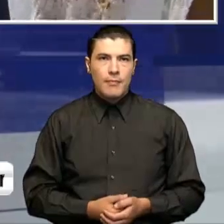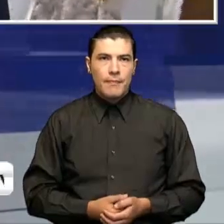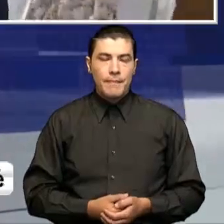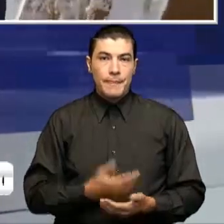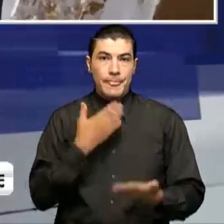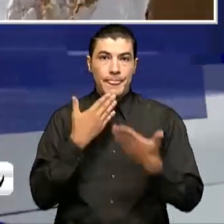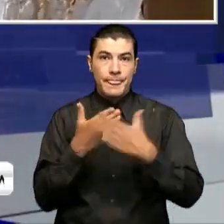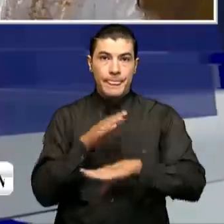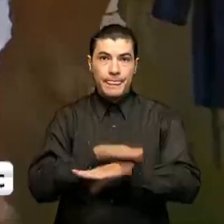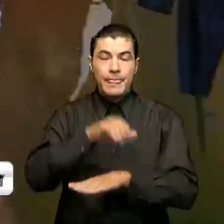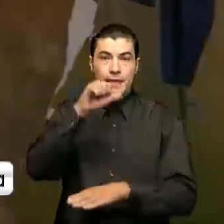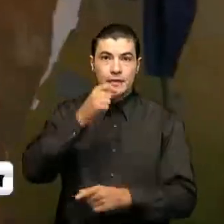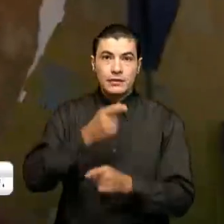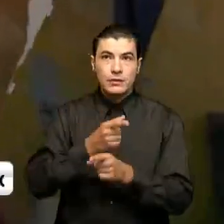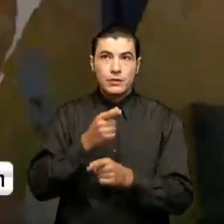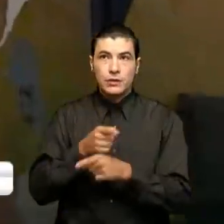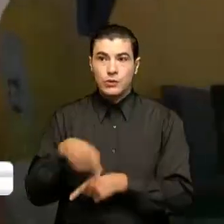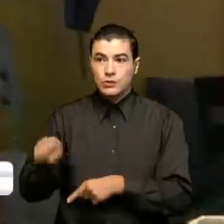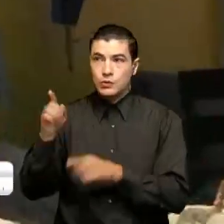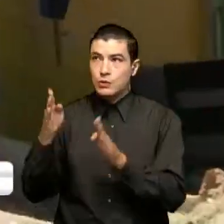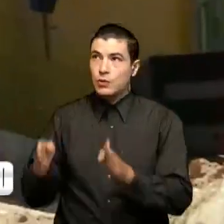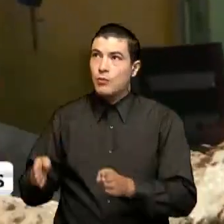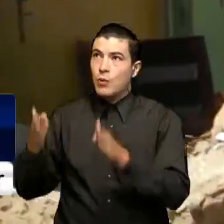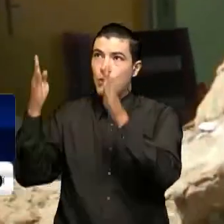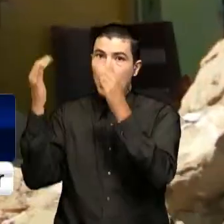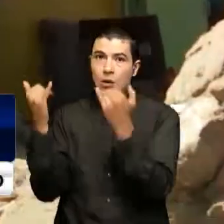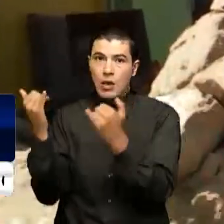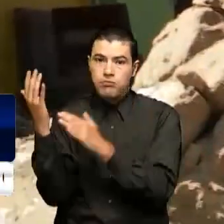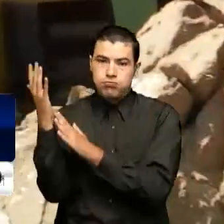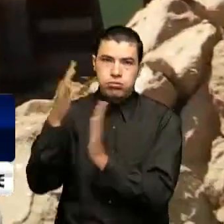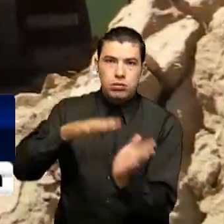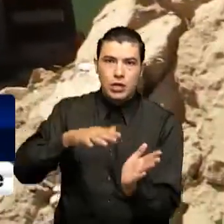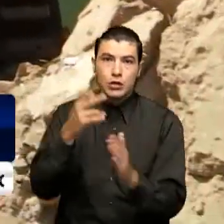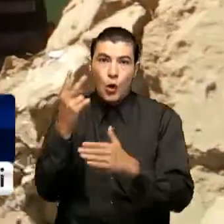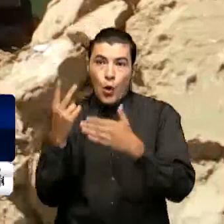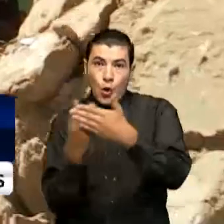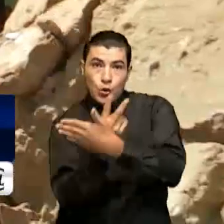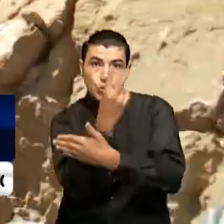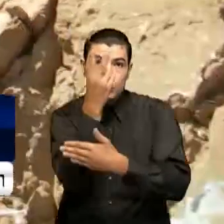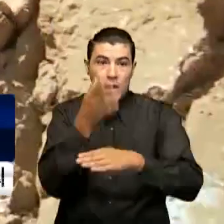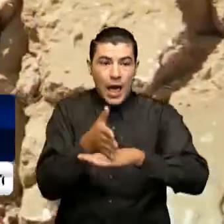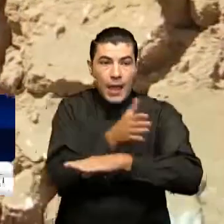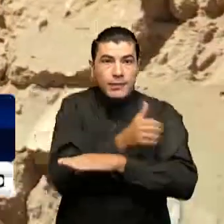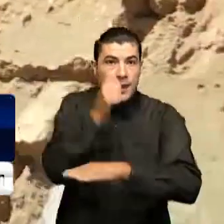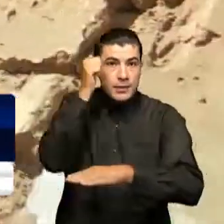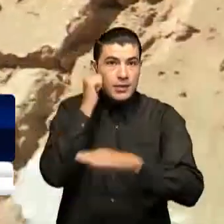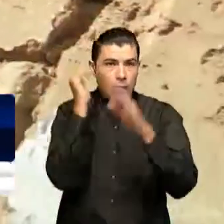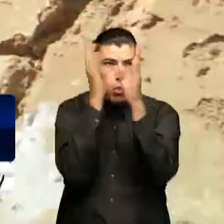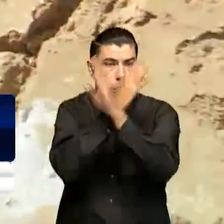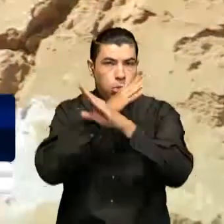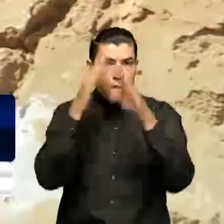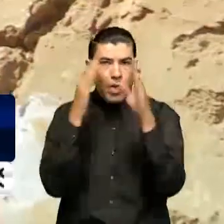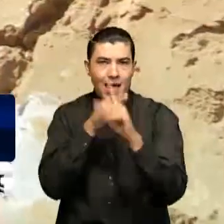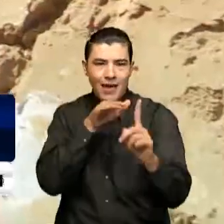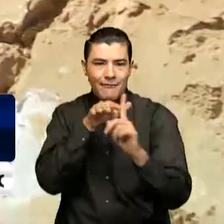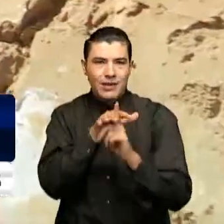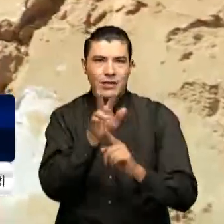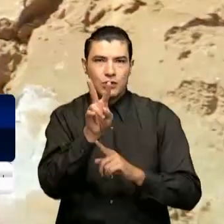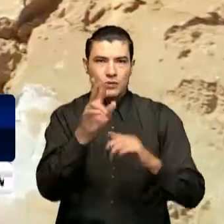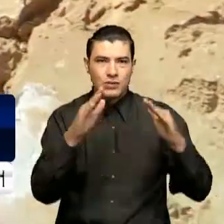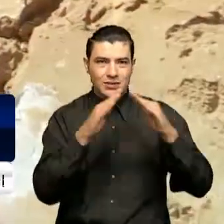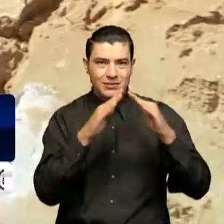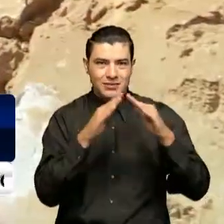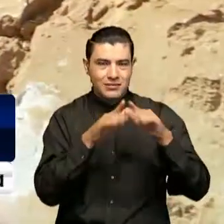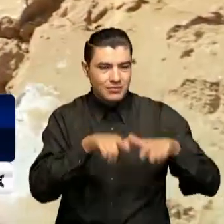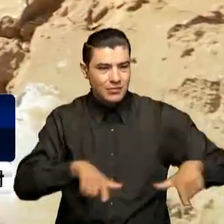buenas tardes compañeros pues ese es el muro que colapsa a las 2 de la madrugada de hoy y afecta dos habitaciones en esta es